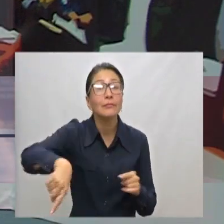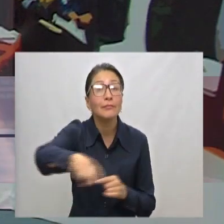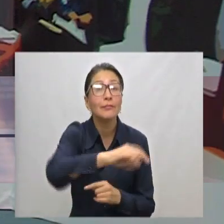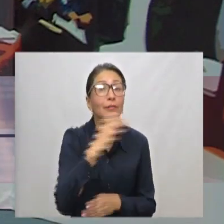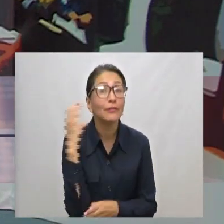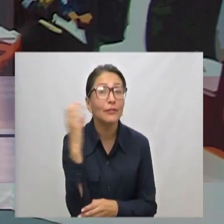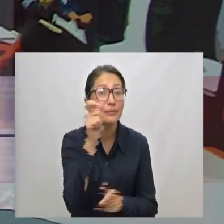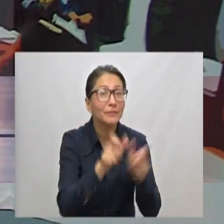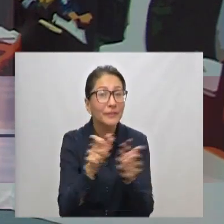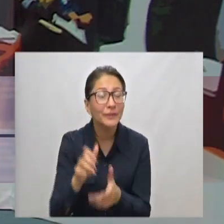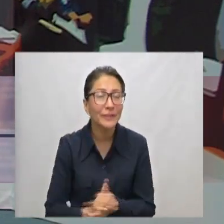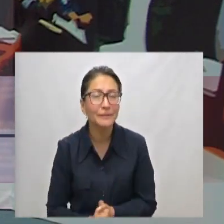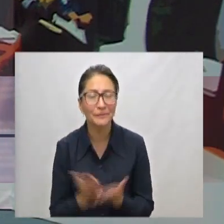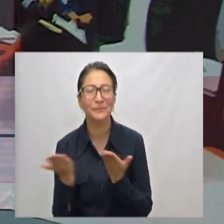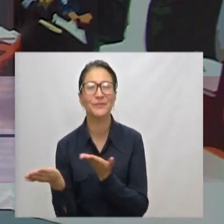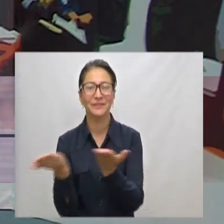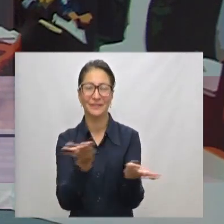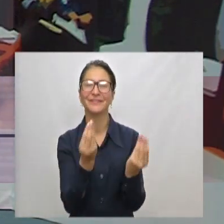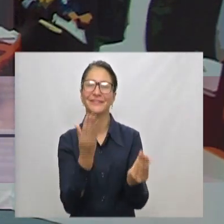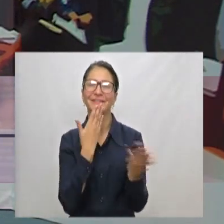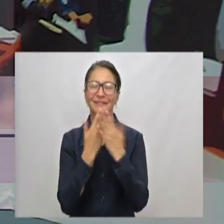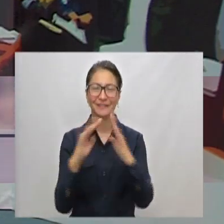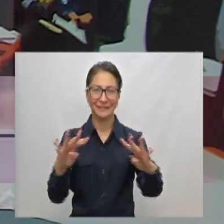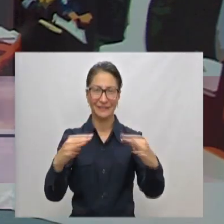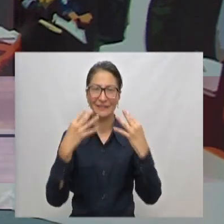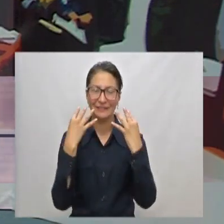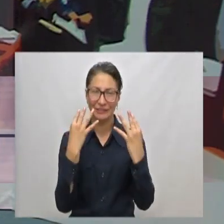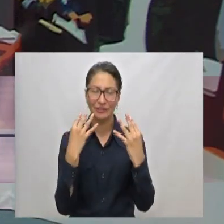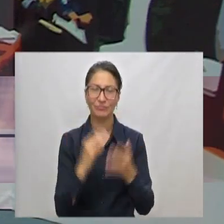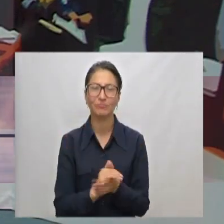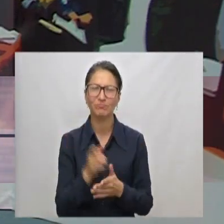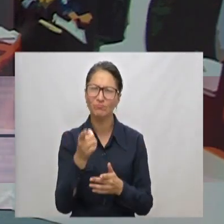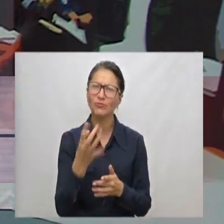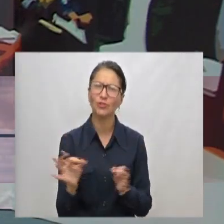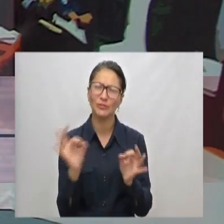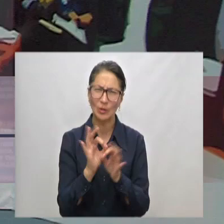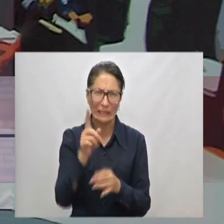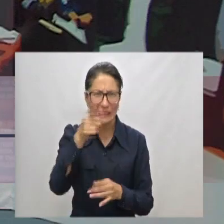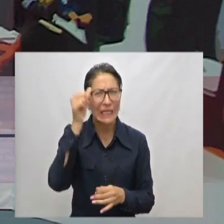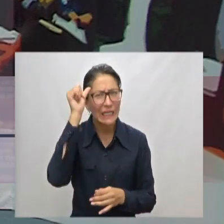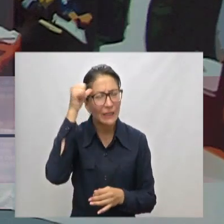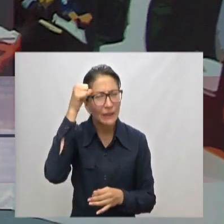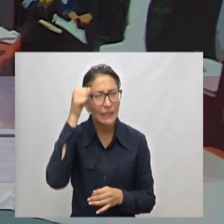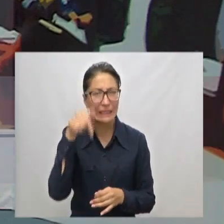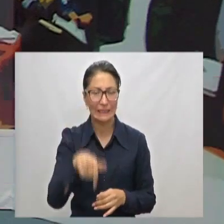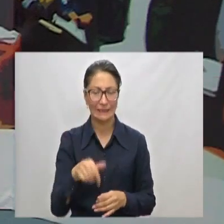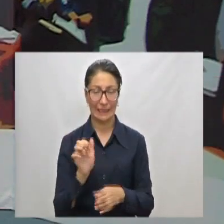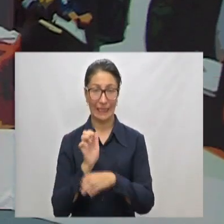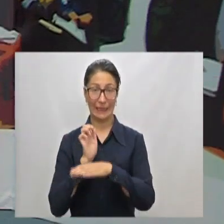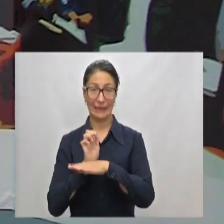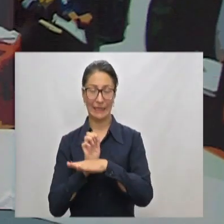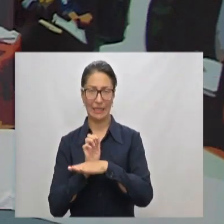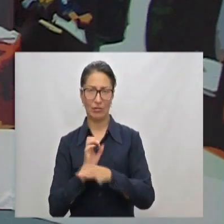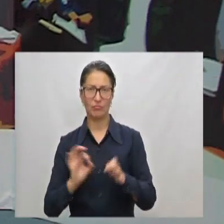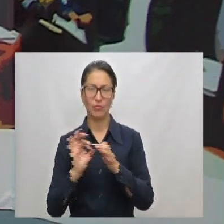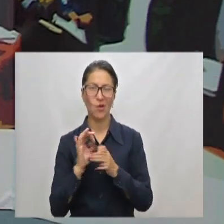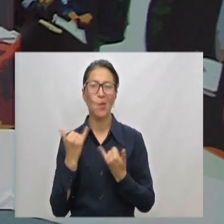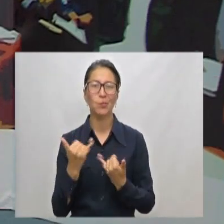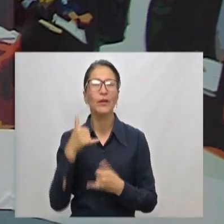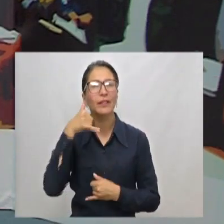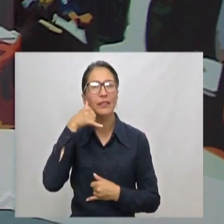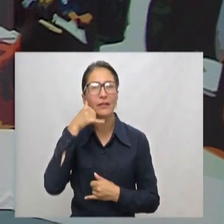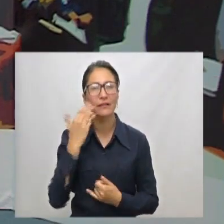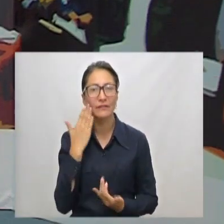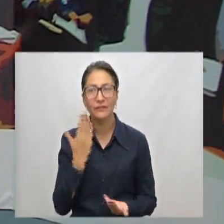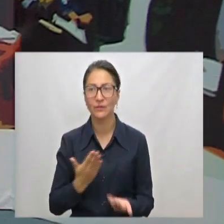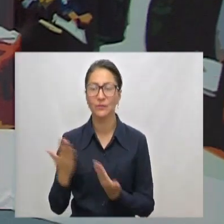de la República en beneficio de todos los colombianos. A ustedes, muchísimas gracias por habernos acompañado una vez más. Les recuerdo que esta